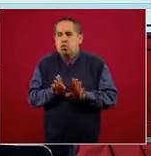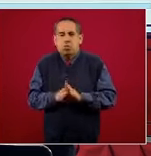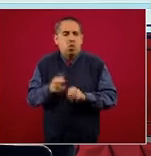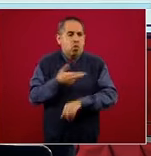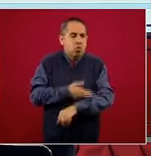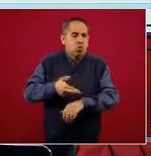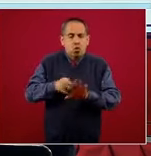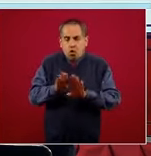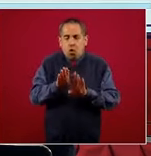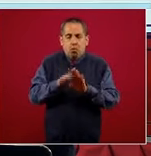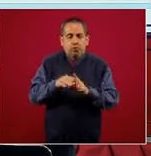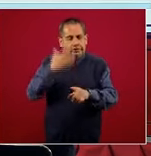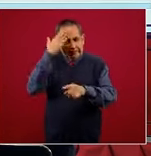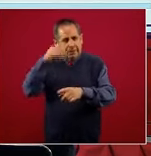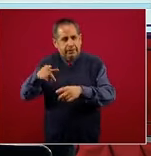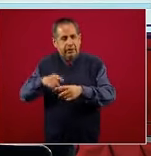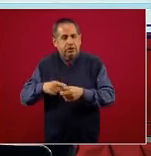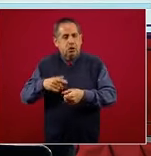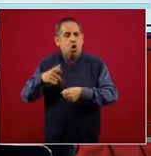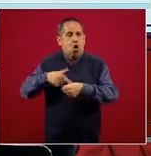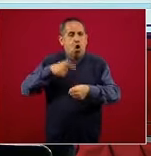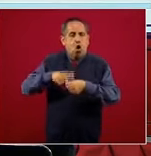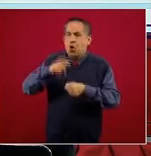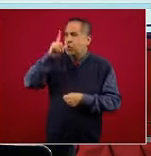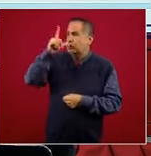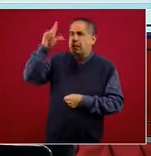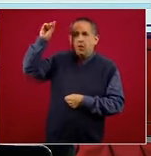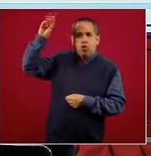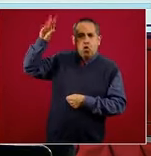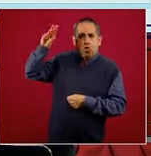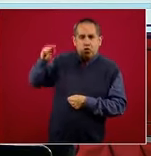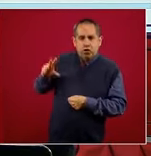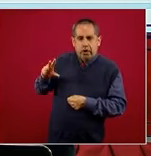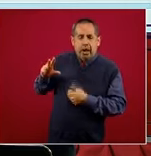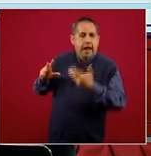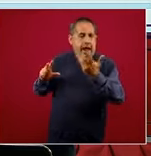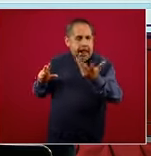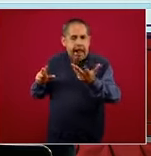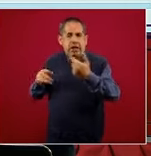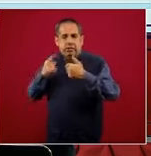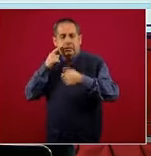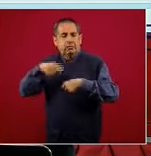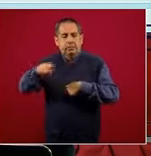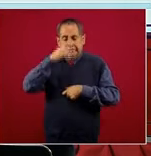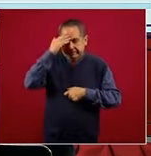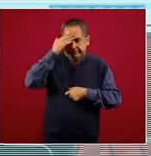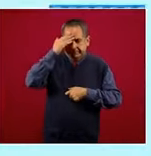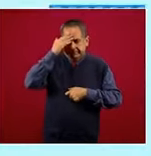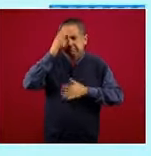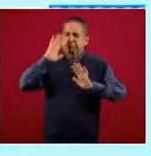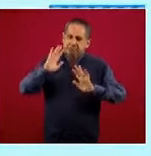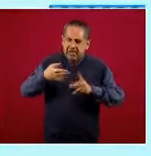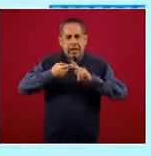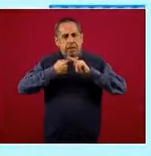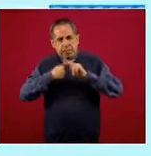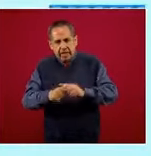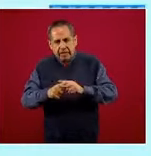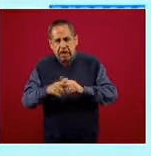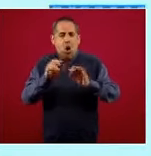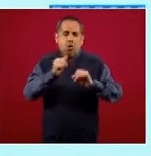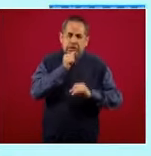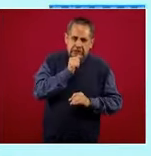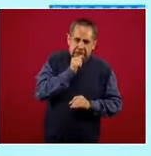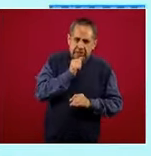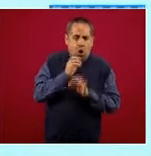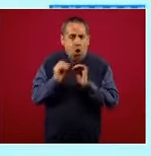necesarias en relación al semáforo de riesgo, y esto permita entonces poder reactivar las